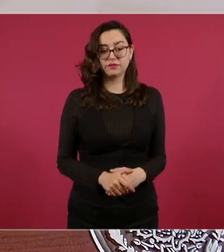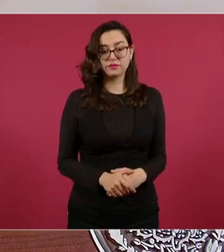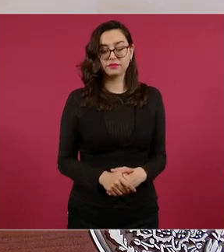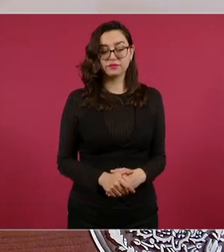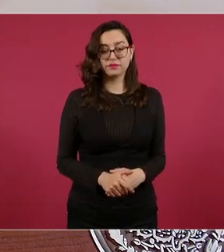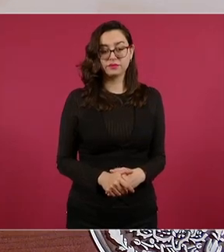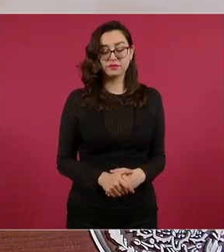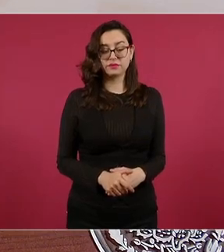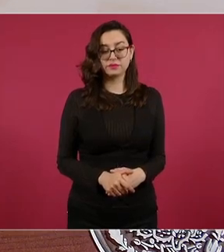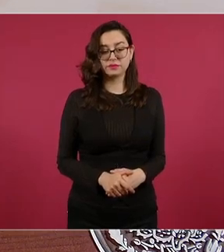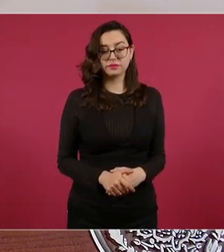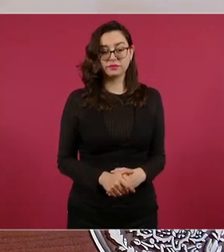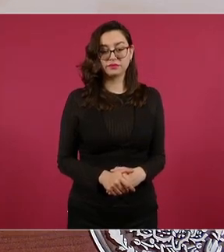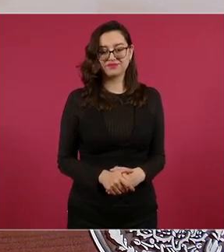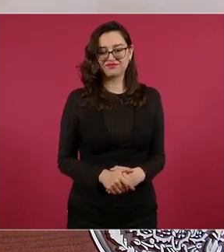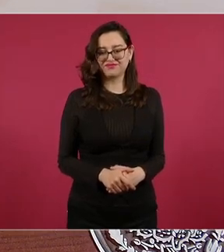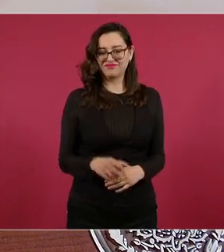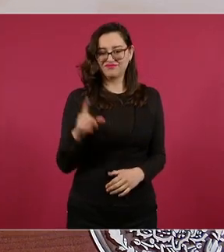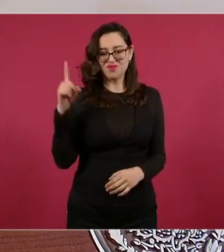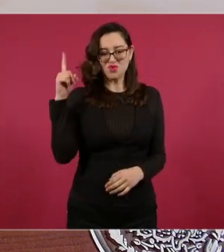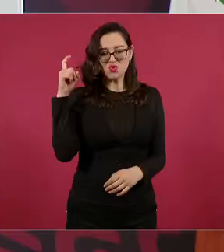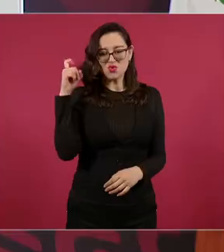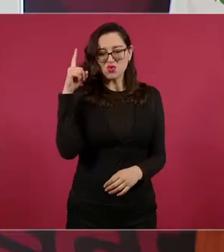Nos ha costado muchísimo